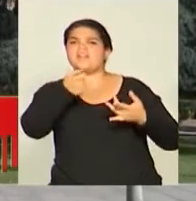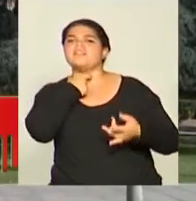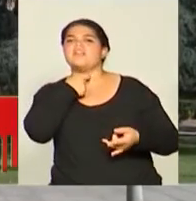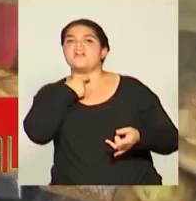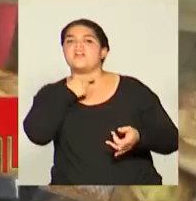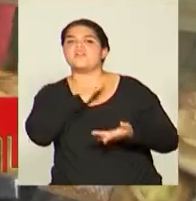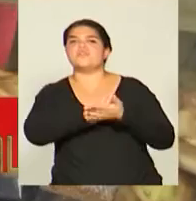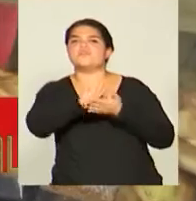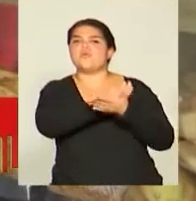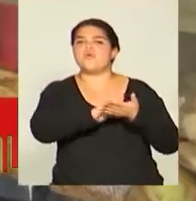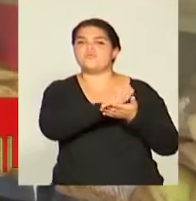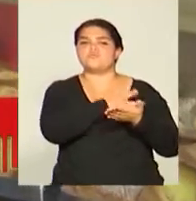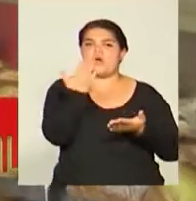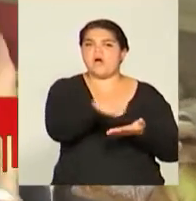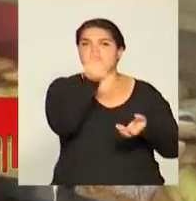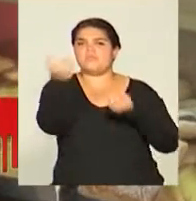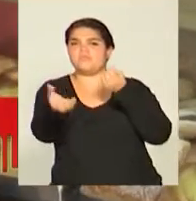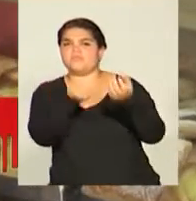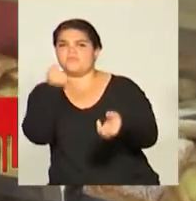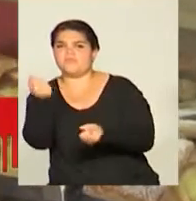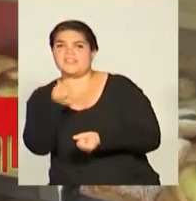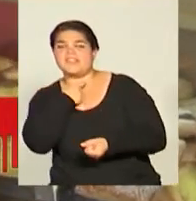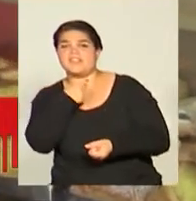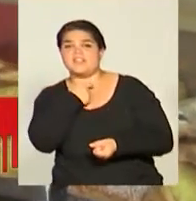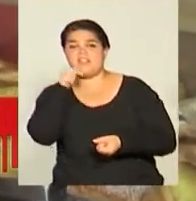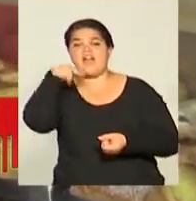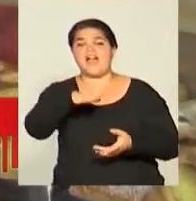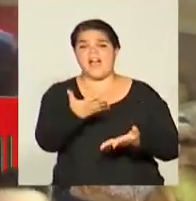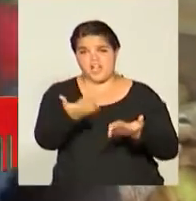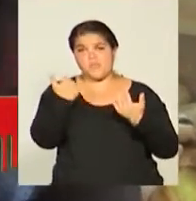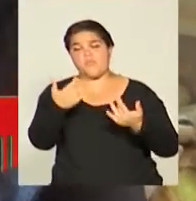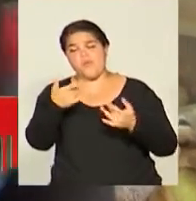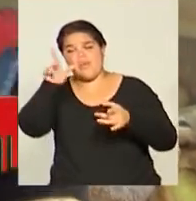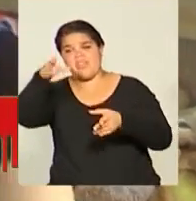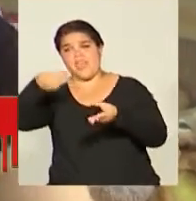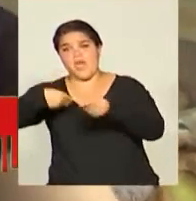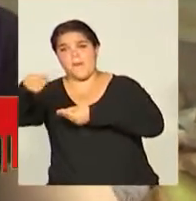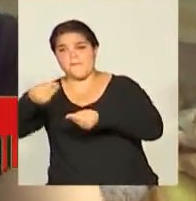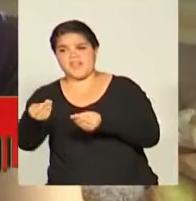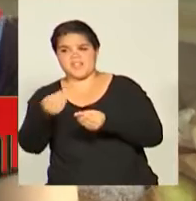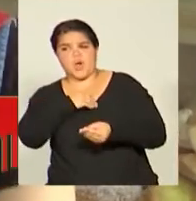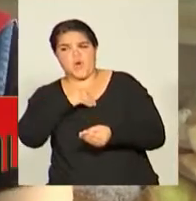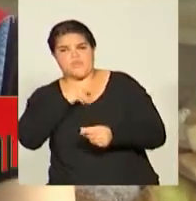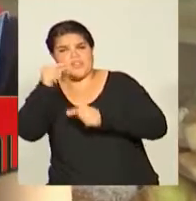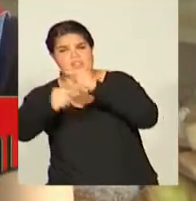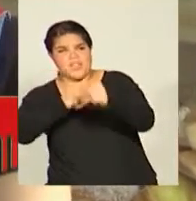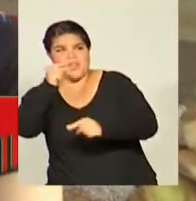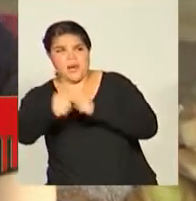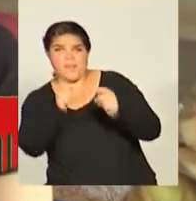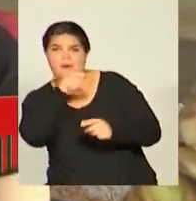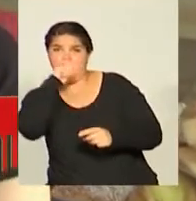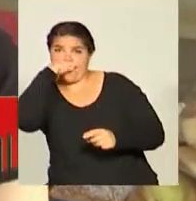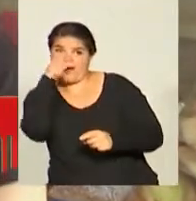en la dirección que quieren los mercados, obviamente. Y ahí va a obtener el guiño de los mercados y ahí de alguna manera tiene chance de